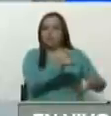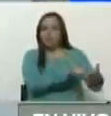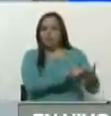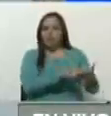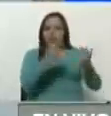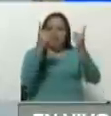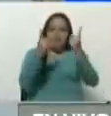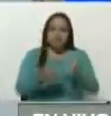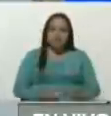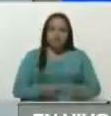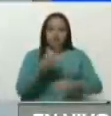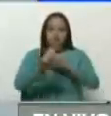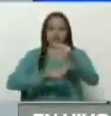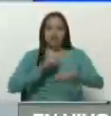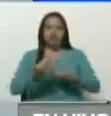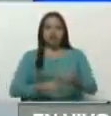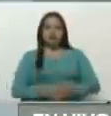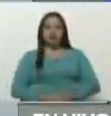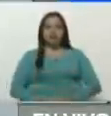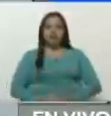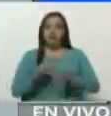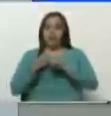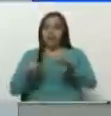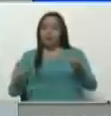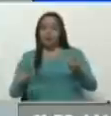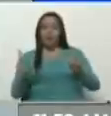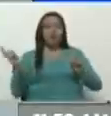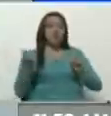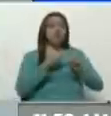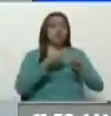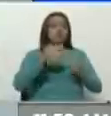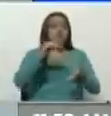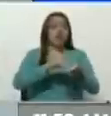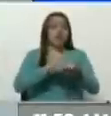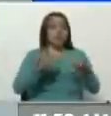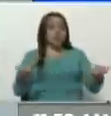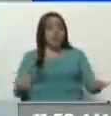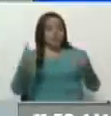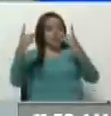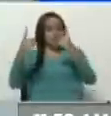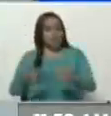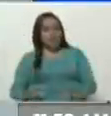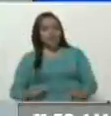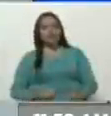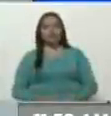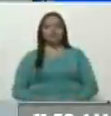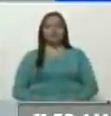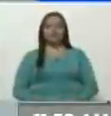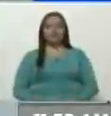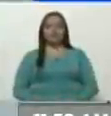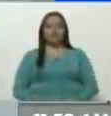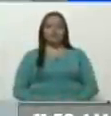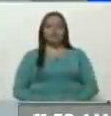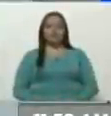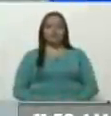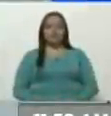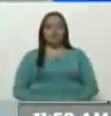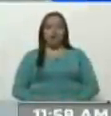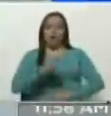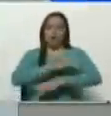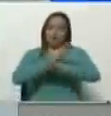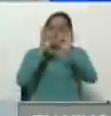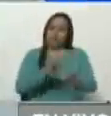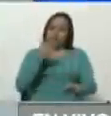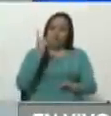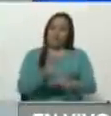de las decisiones, pero una vez que se ha tomado la decisión, por disciplina hay que